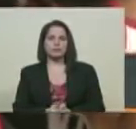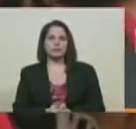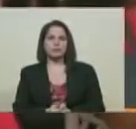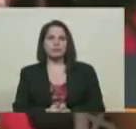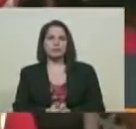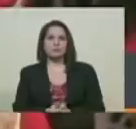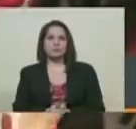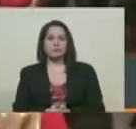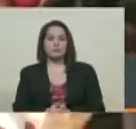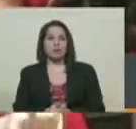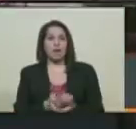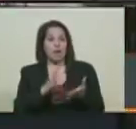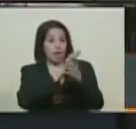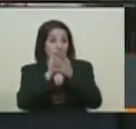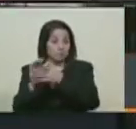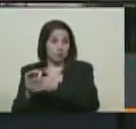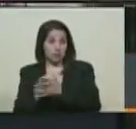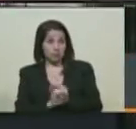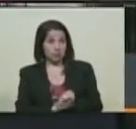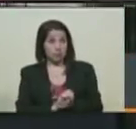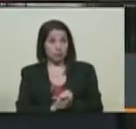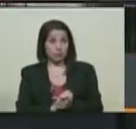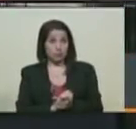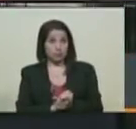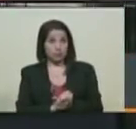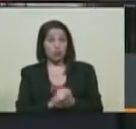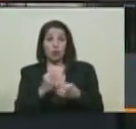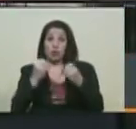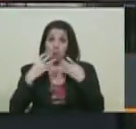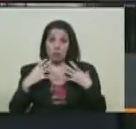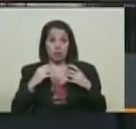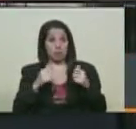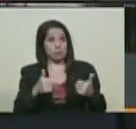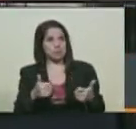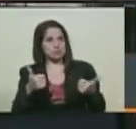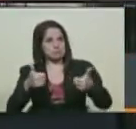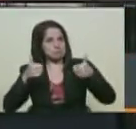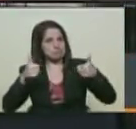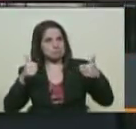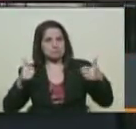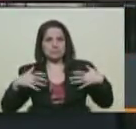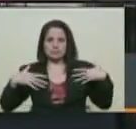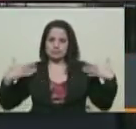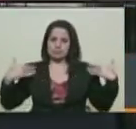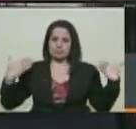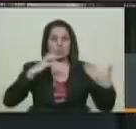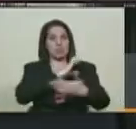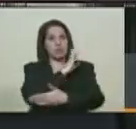Bueno, camarada, buena jornada de arranque. Hemos arrancado con energía,